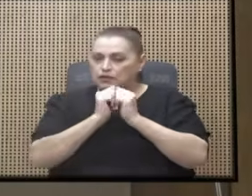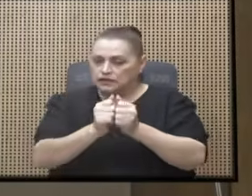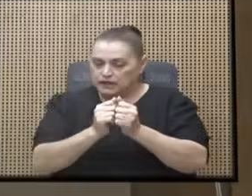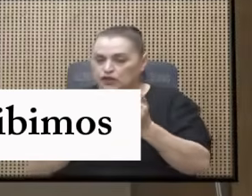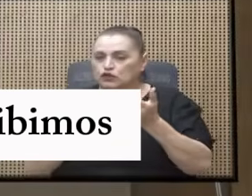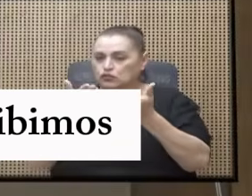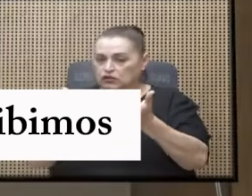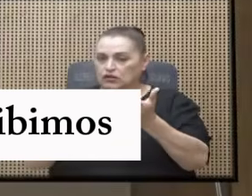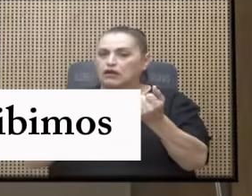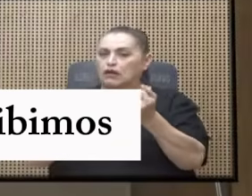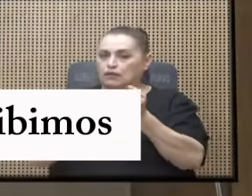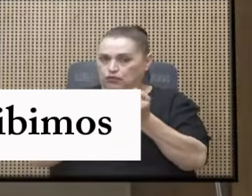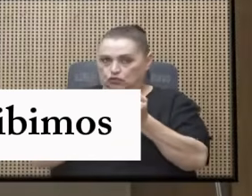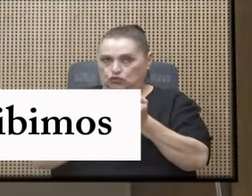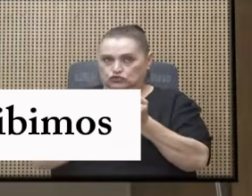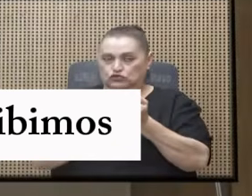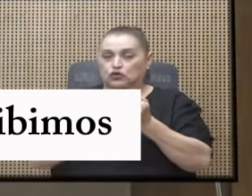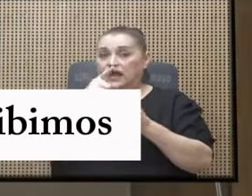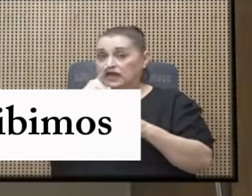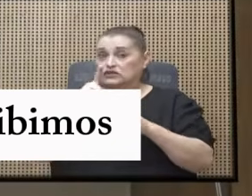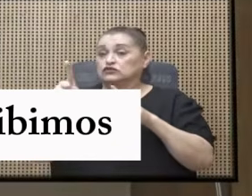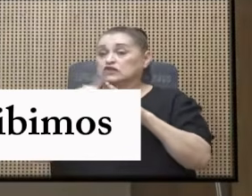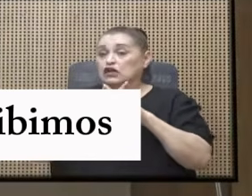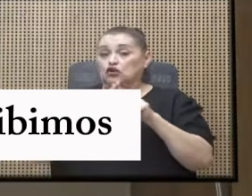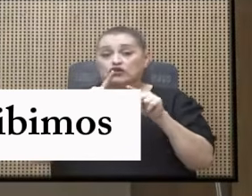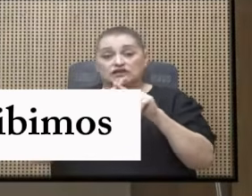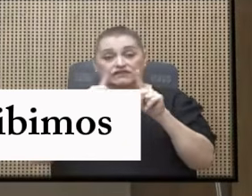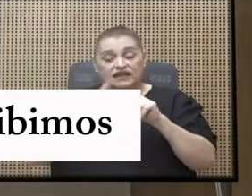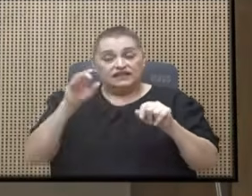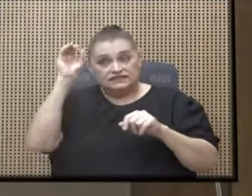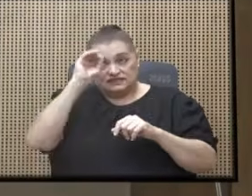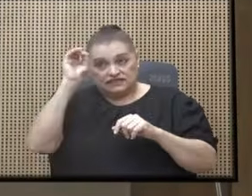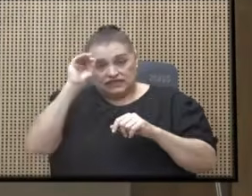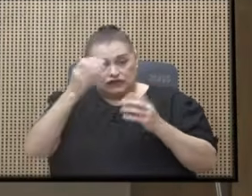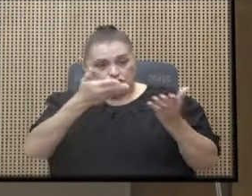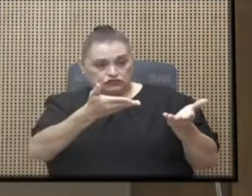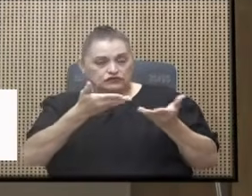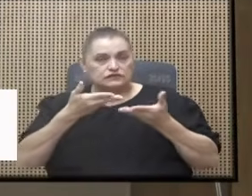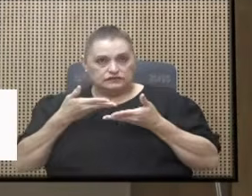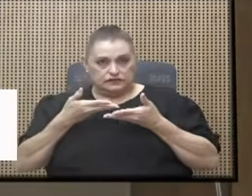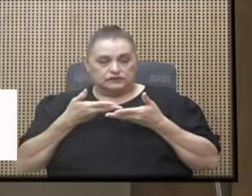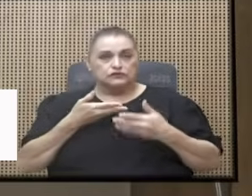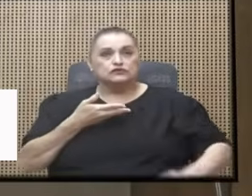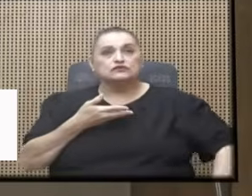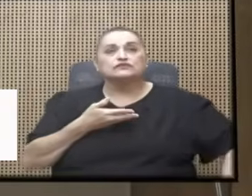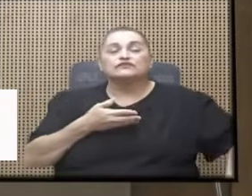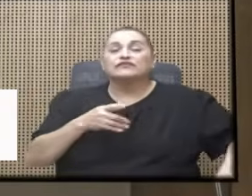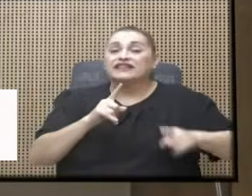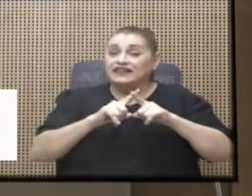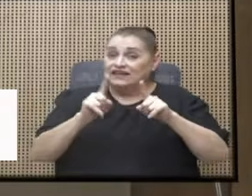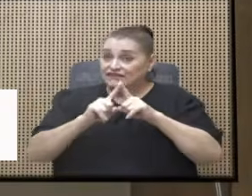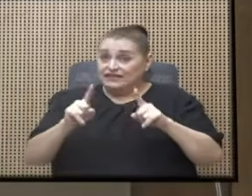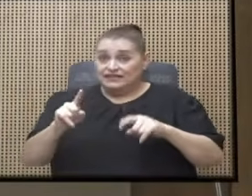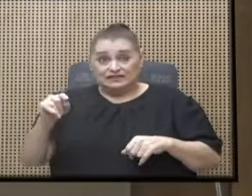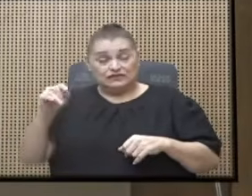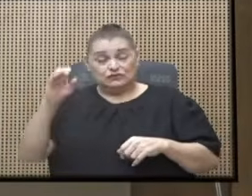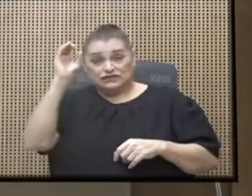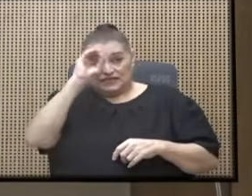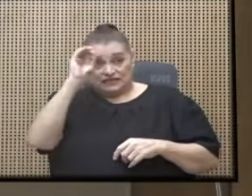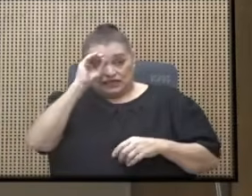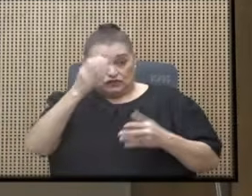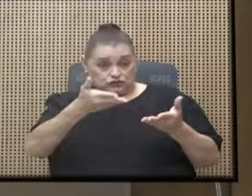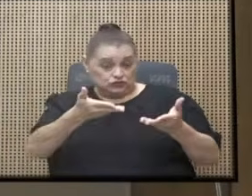apoyo, y esto salió en los distintos criterios que recibimos. Los distintos criterios que recibimos